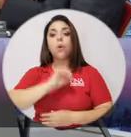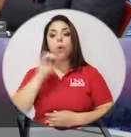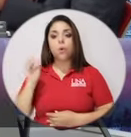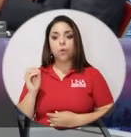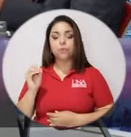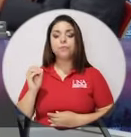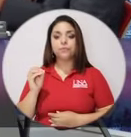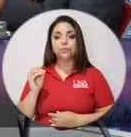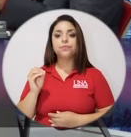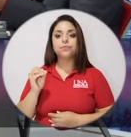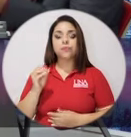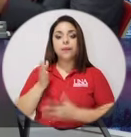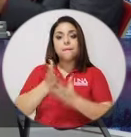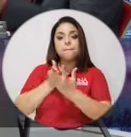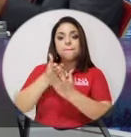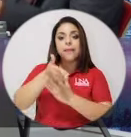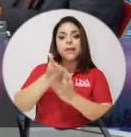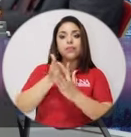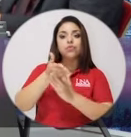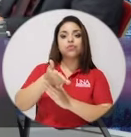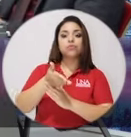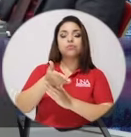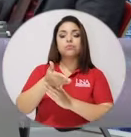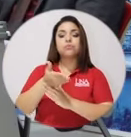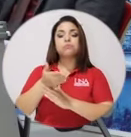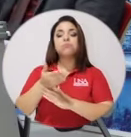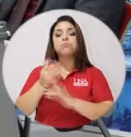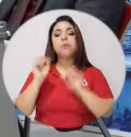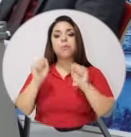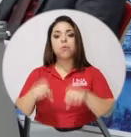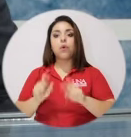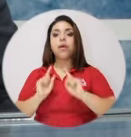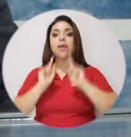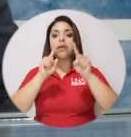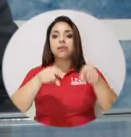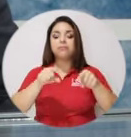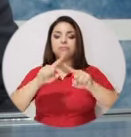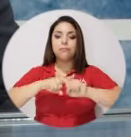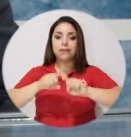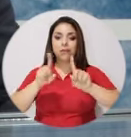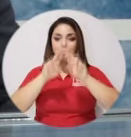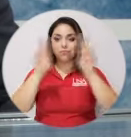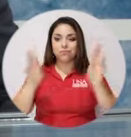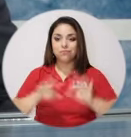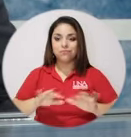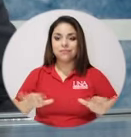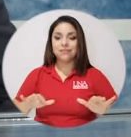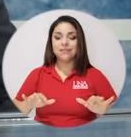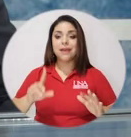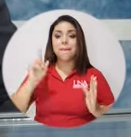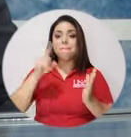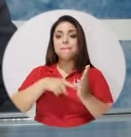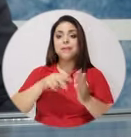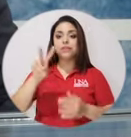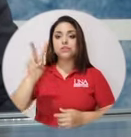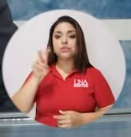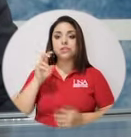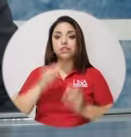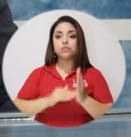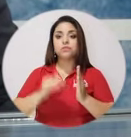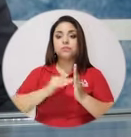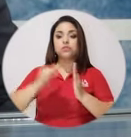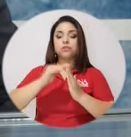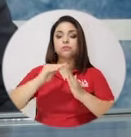ha trasladado fundamentalmente a través de medios de presencialidad remota. De esos 1.200 millones, para el caso de América